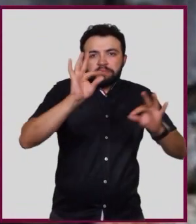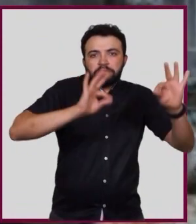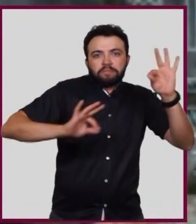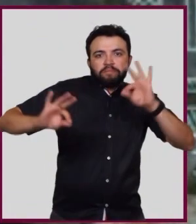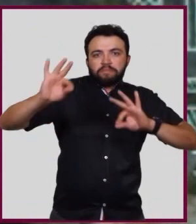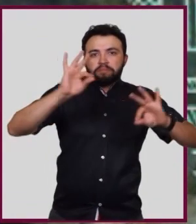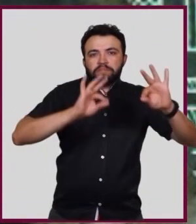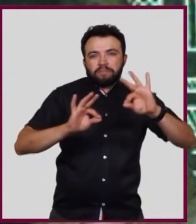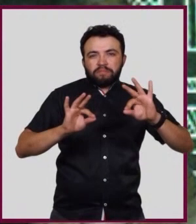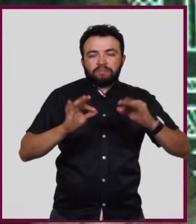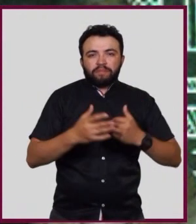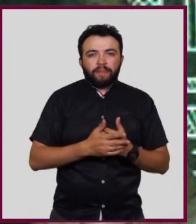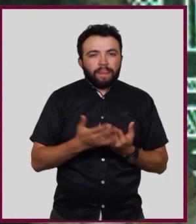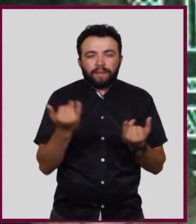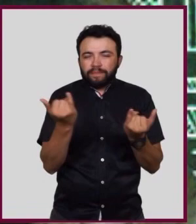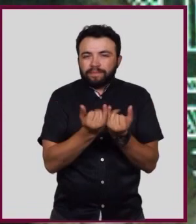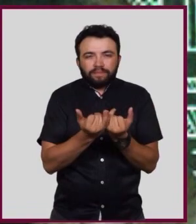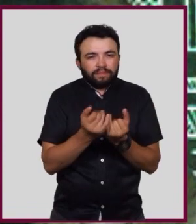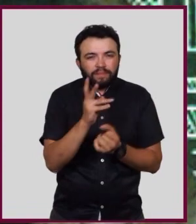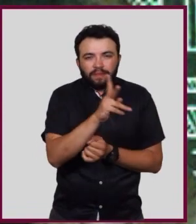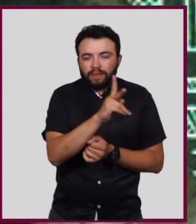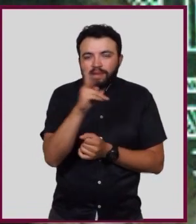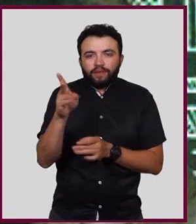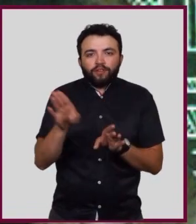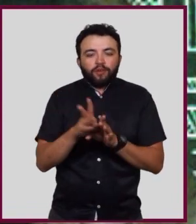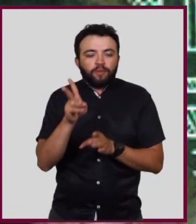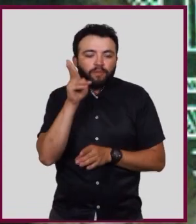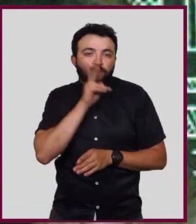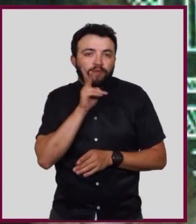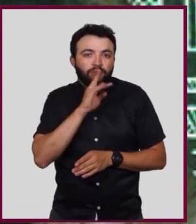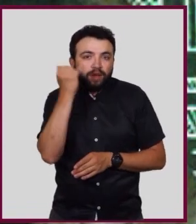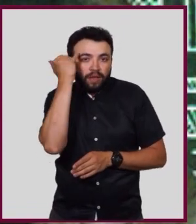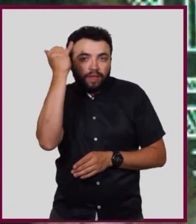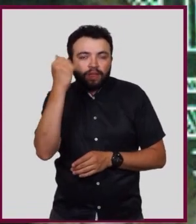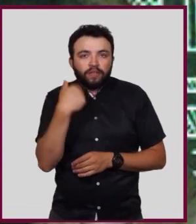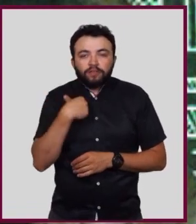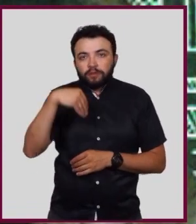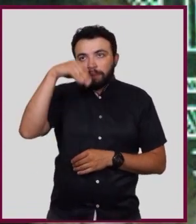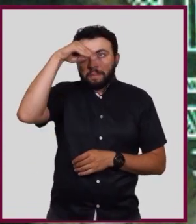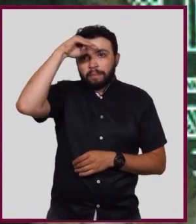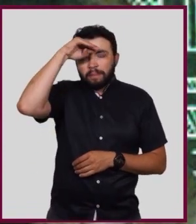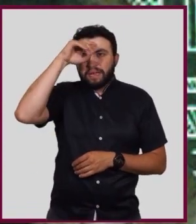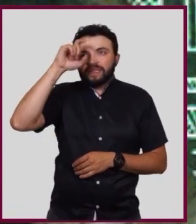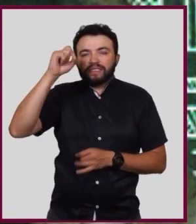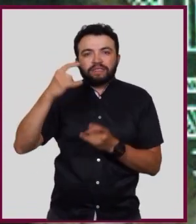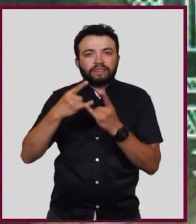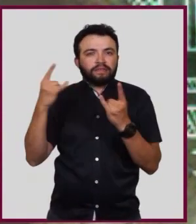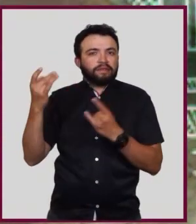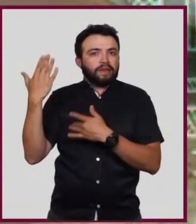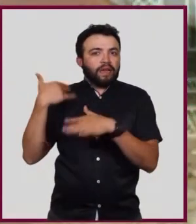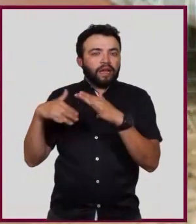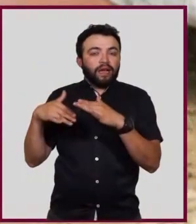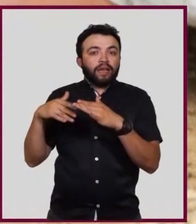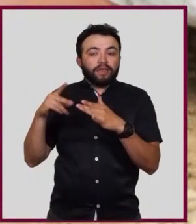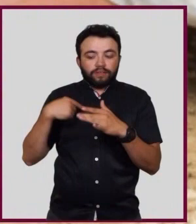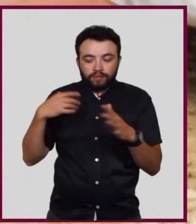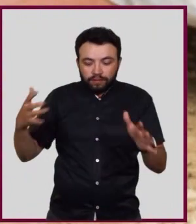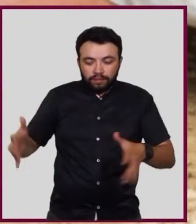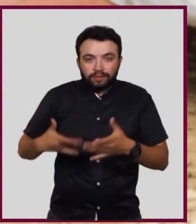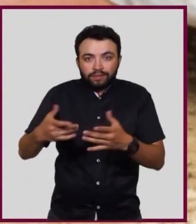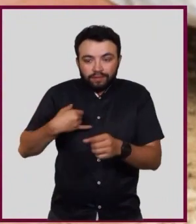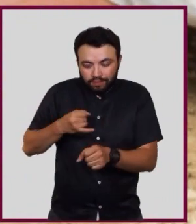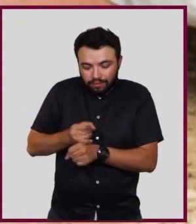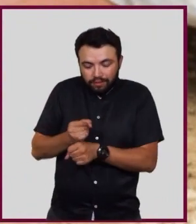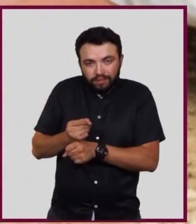la probeta. Estás probando una idea, ¿no? Un concepto, una reacción en el caso del